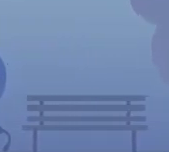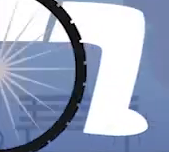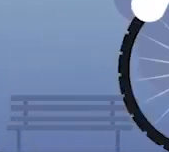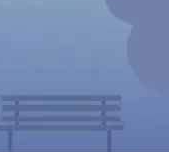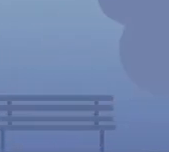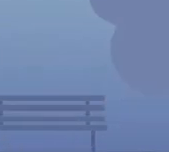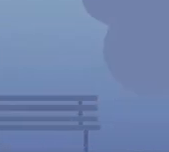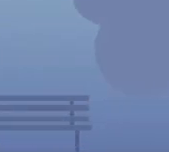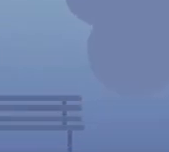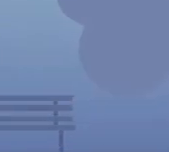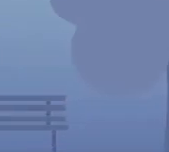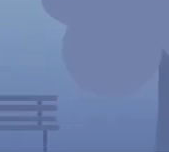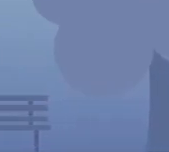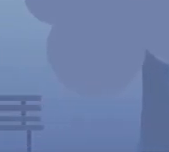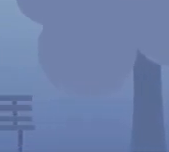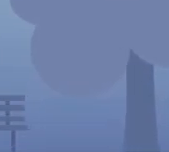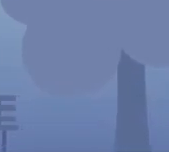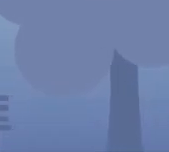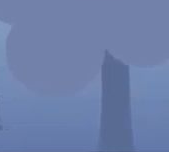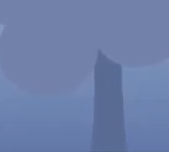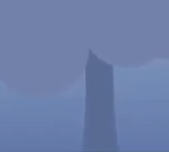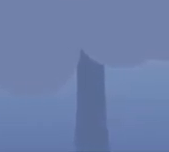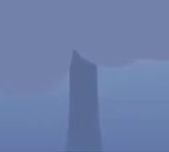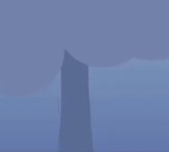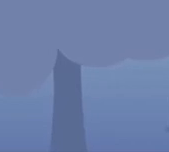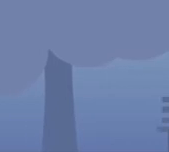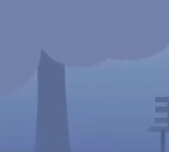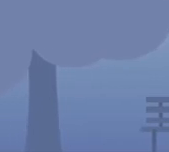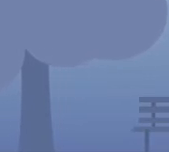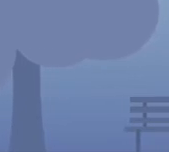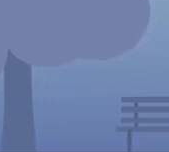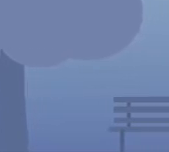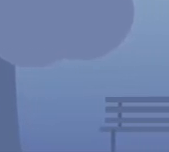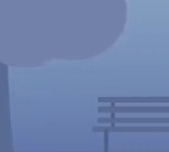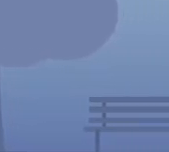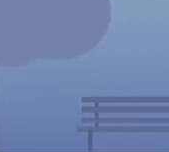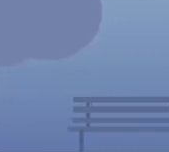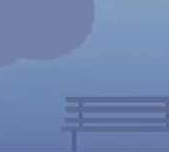Abran cancha.